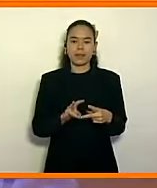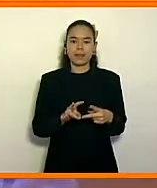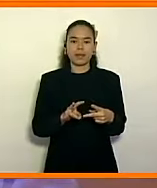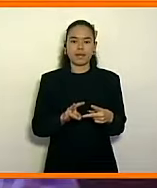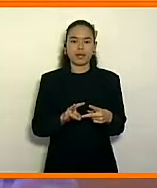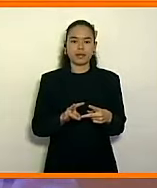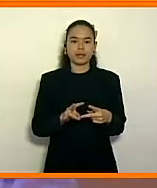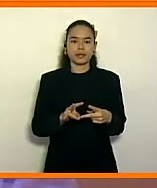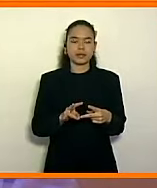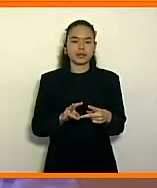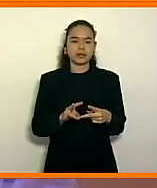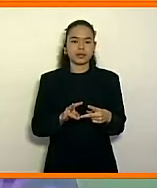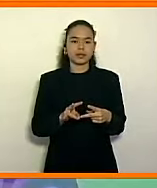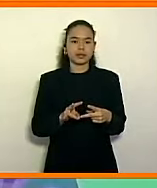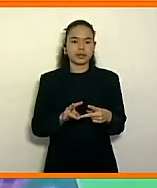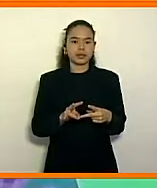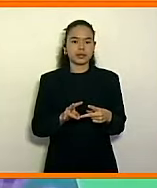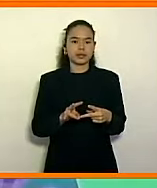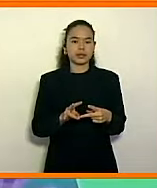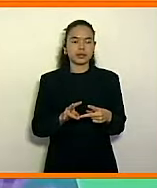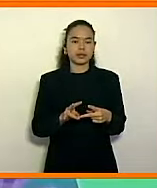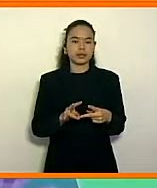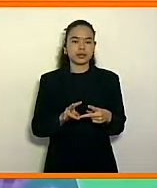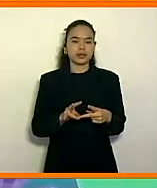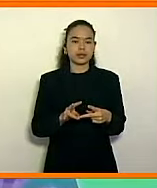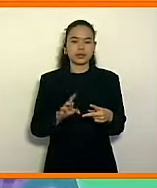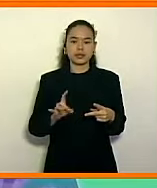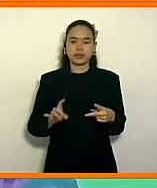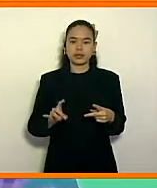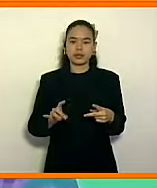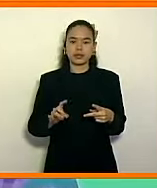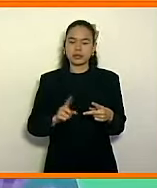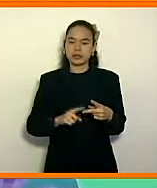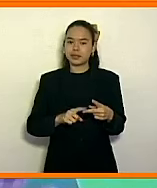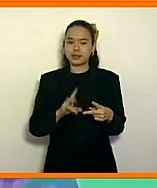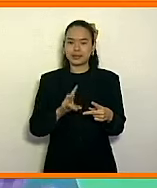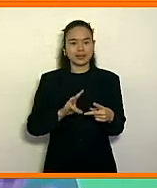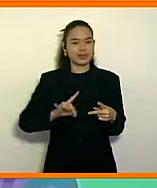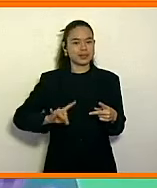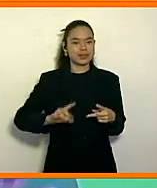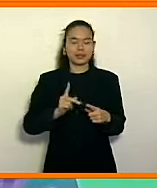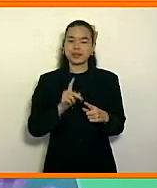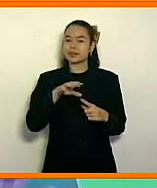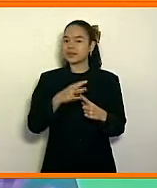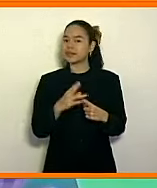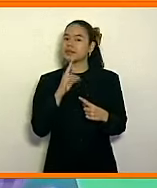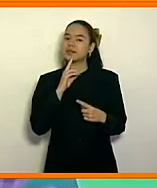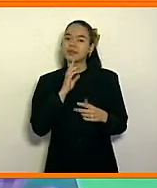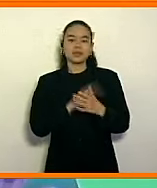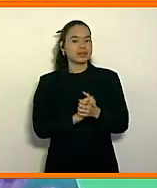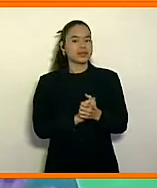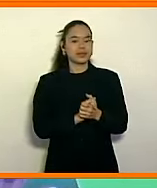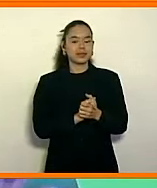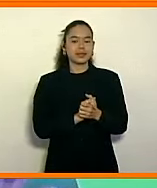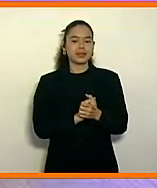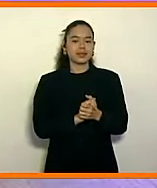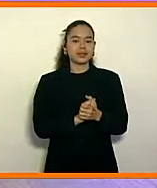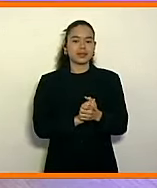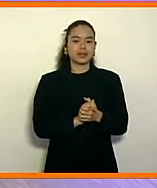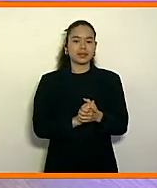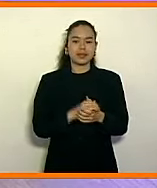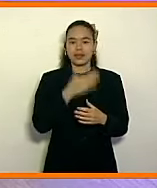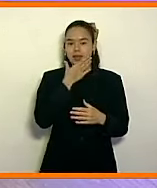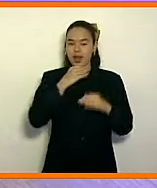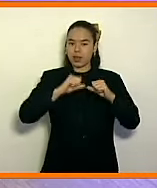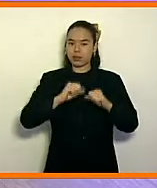tu segundo dígito, atentos, porque este es el 8, tu número ganador es el 78 con su catrachada Butuco. Tus